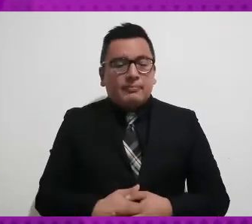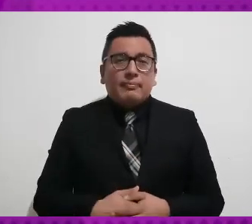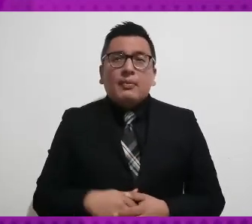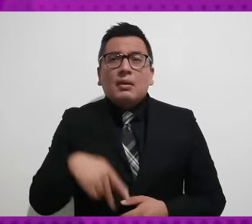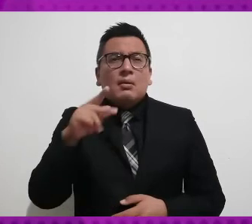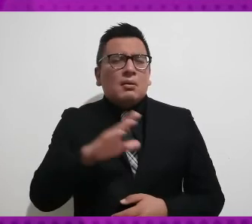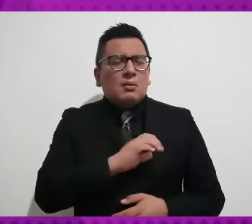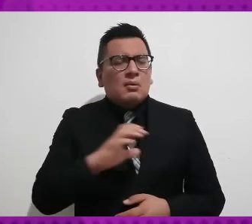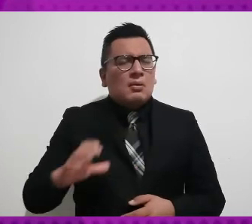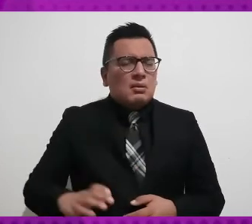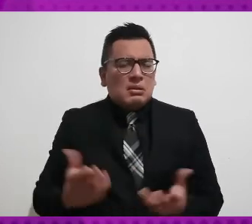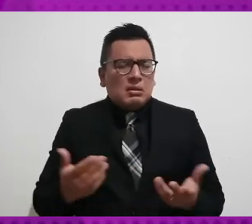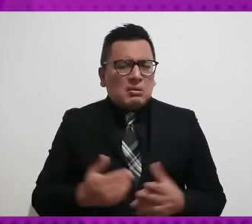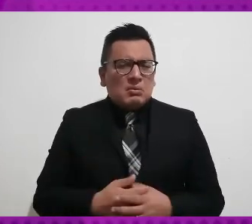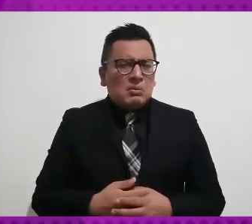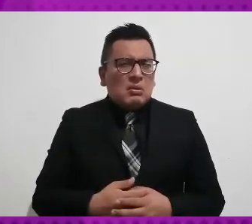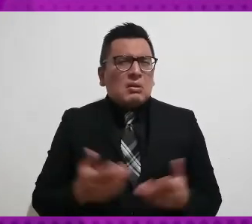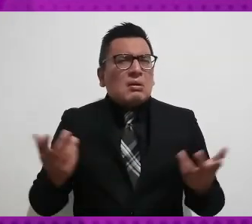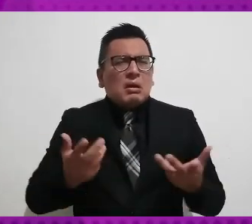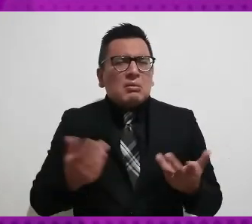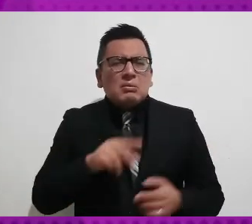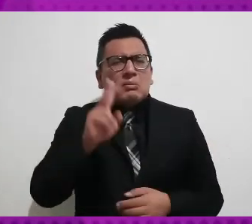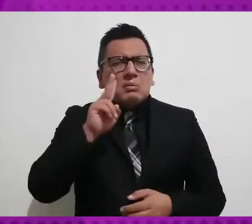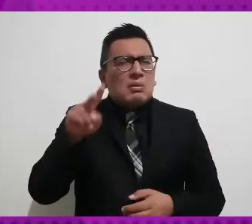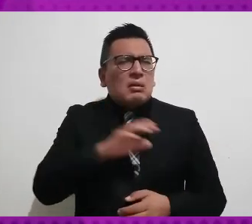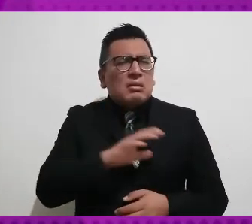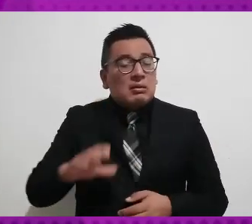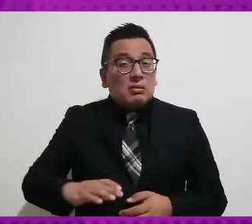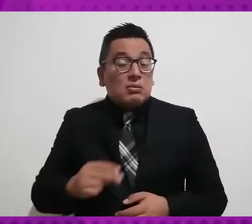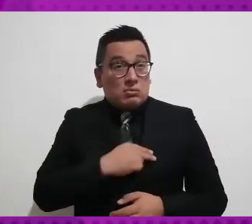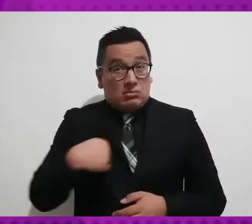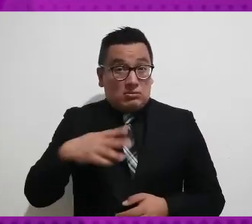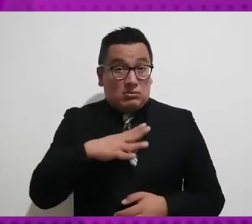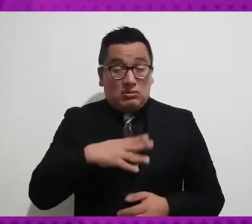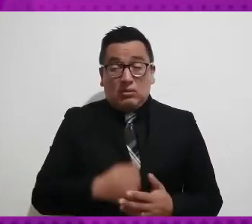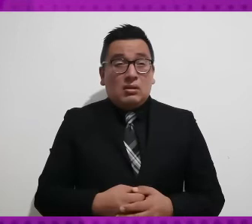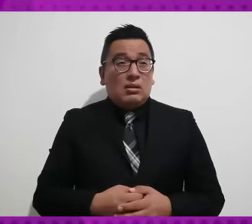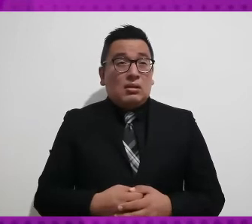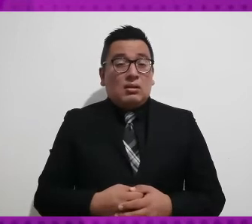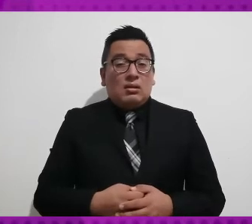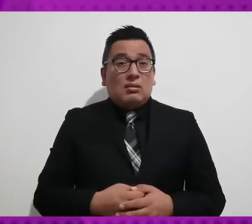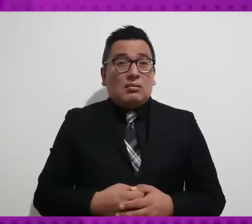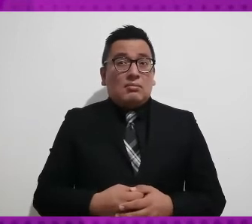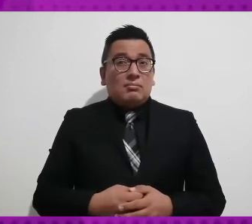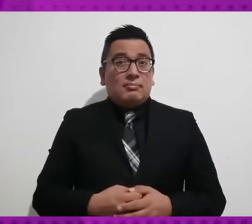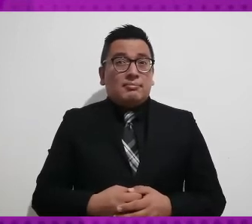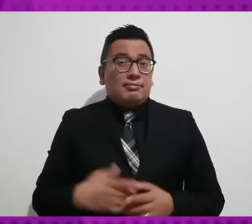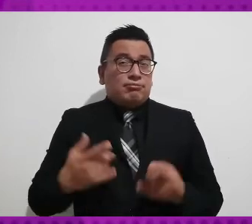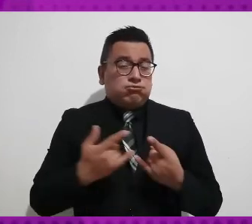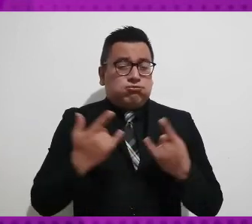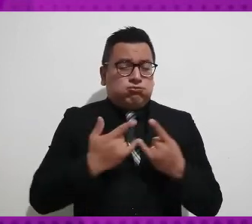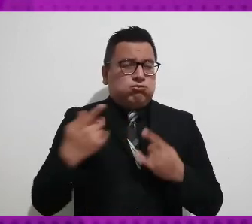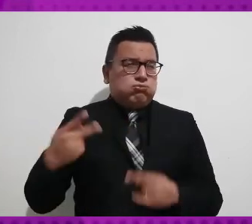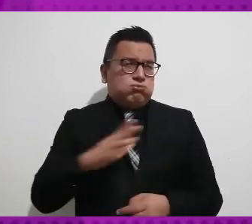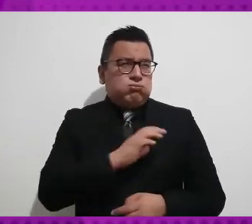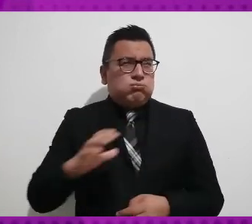Pero los candidatos, ¿cuál es el actuar? ¿Cómo vieron el actuar de los candidatos? Tuvimos casos en este proceso electoral en